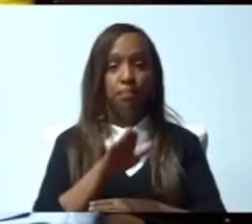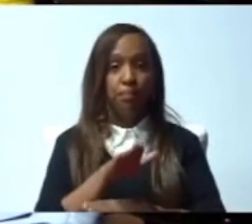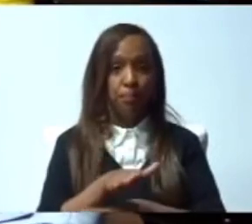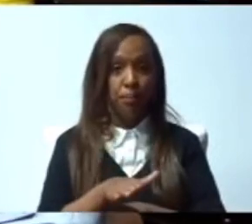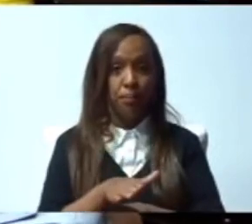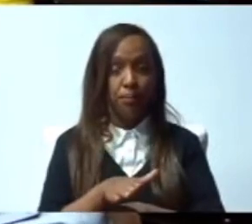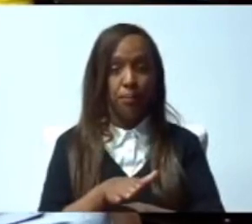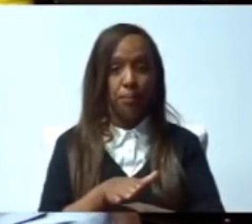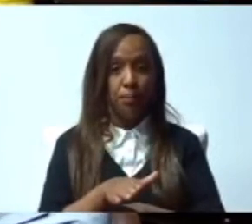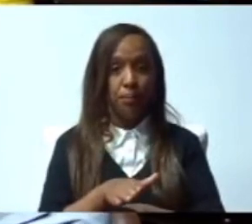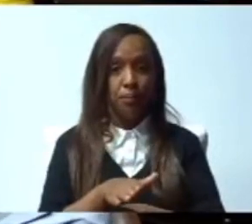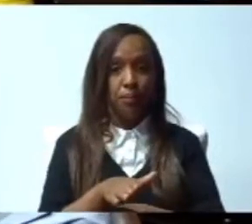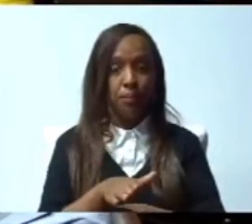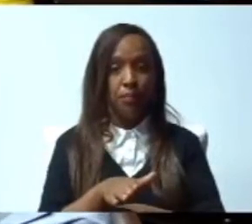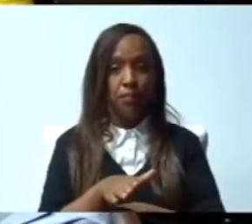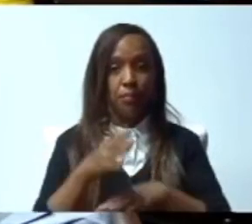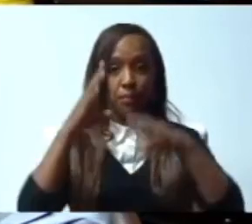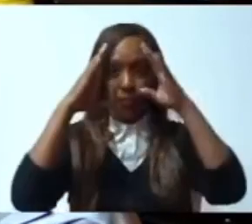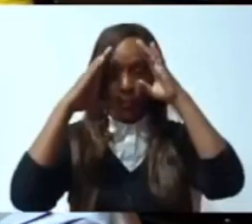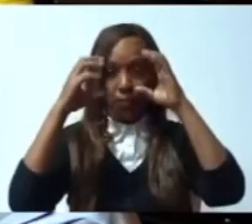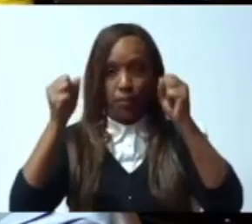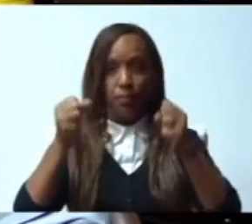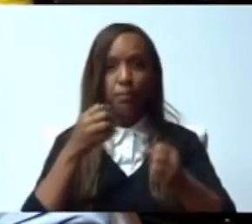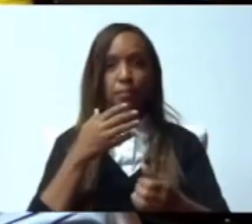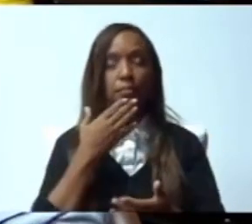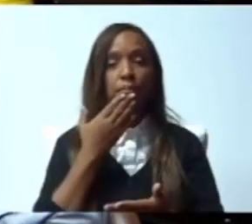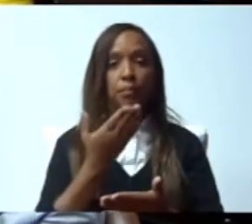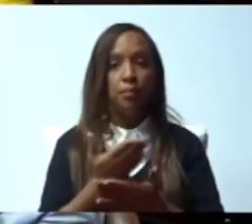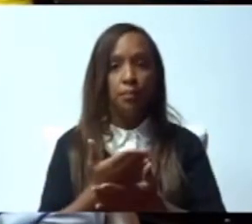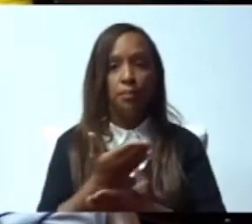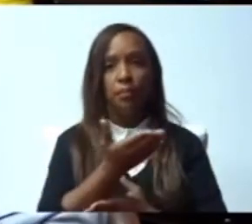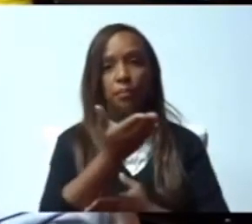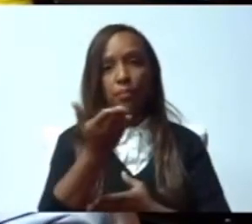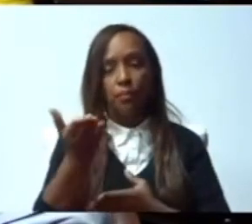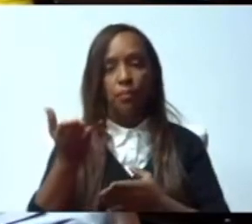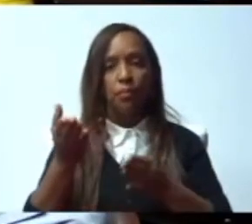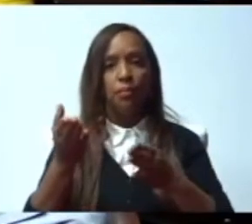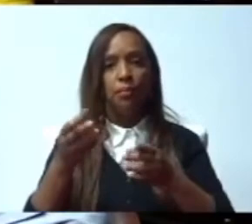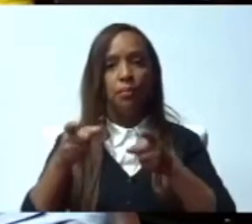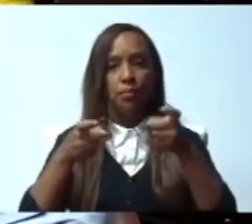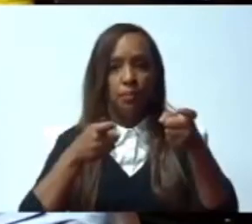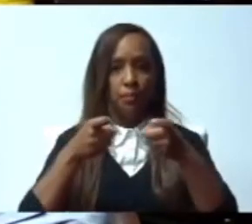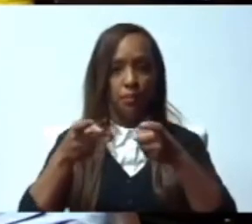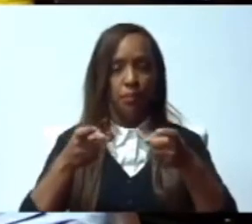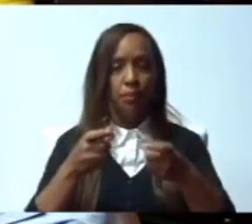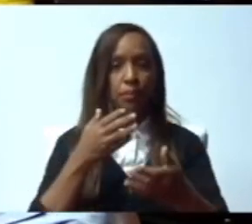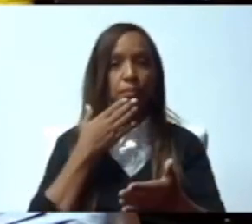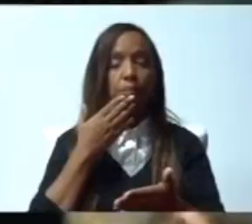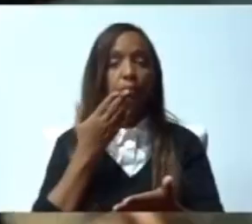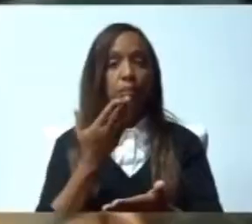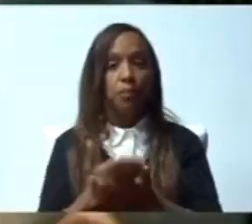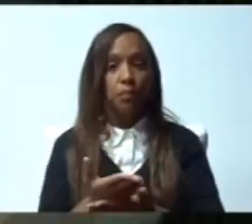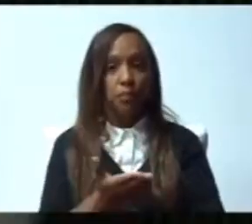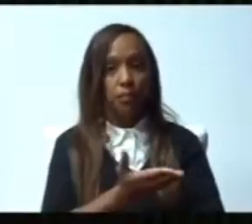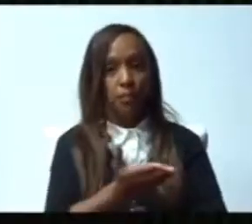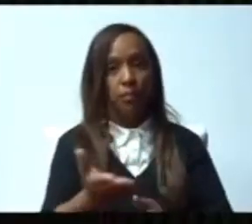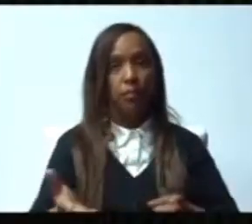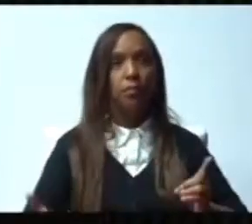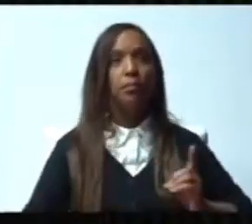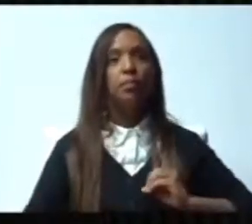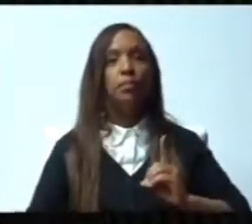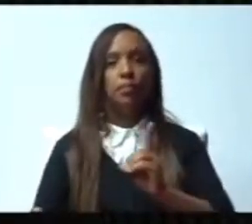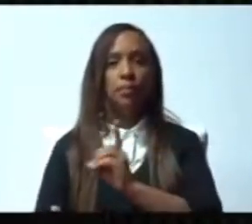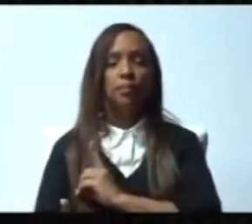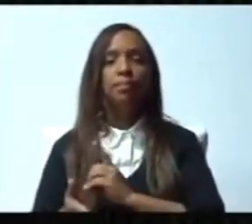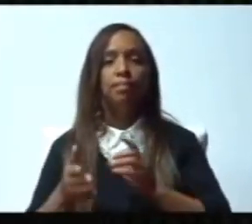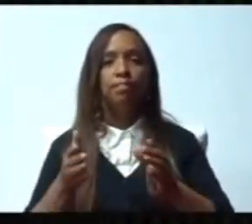quiero decir que nunca me imaginé este turno para mí es un tanto difícil porque nunca me imaginé